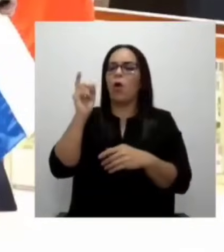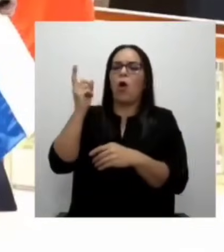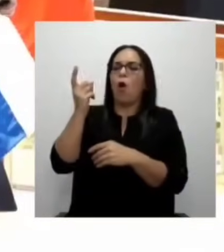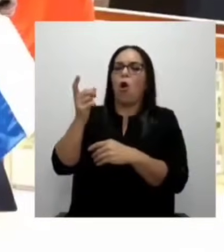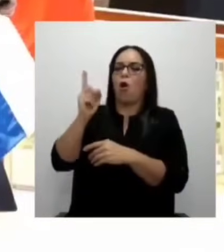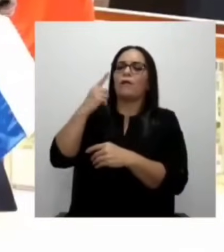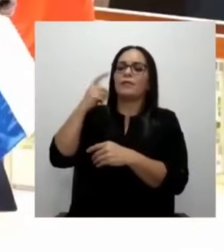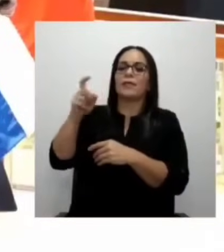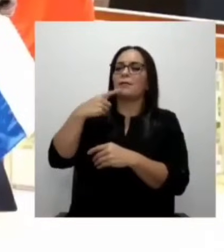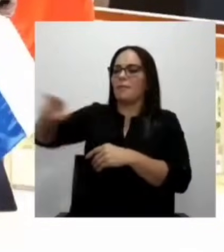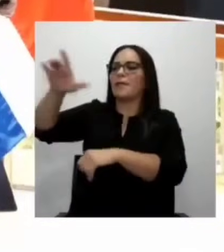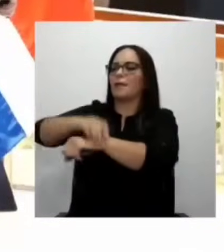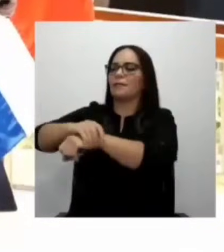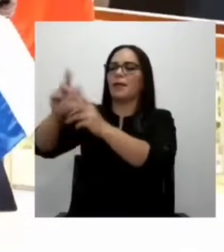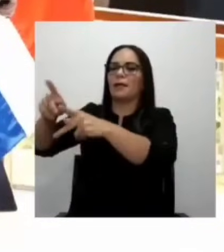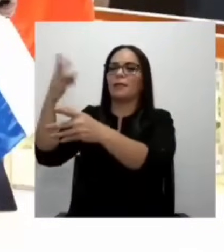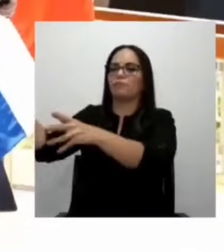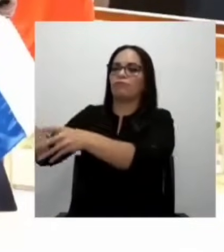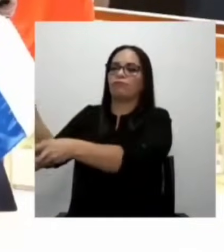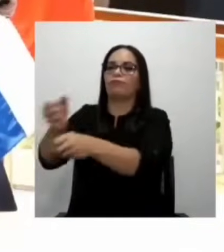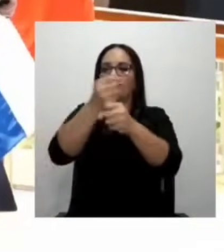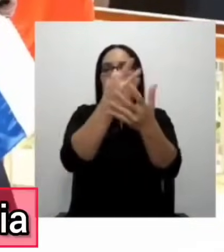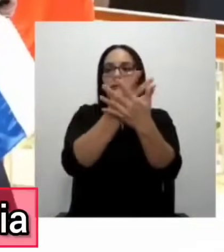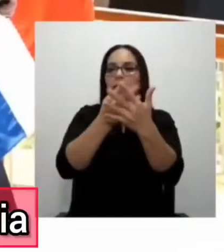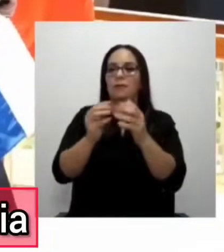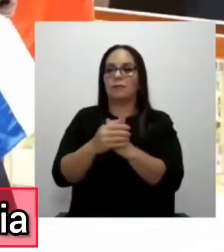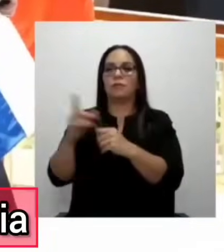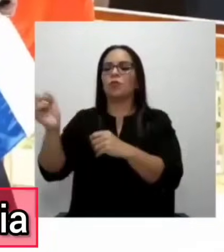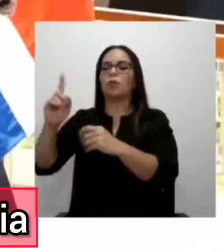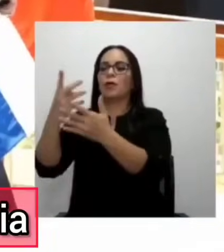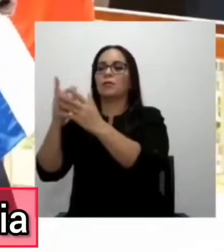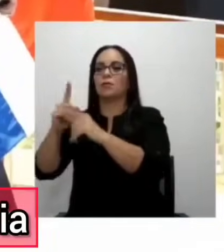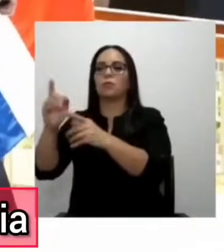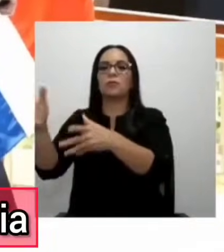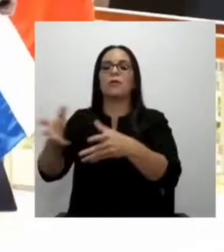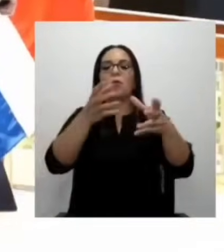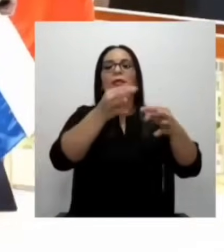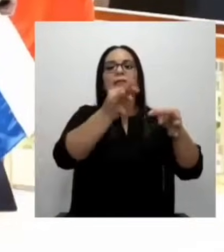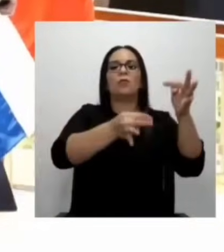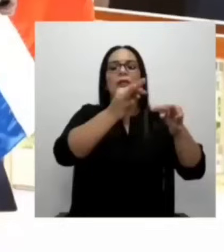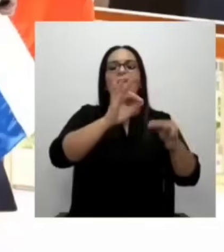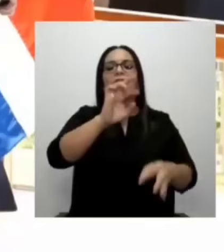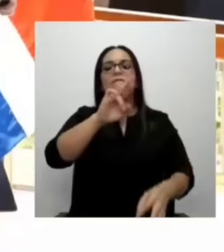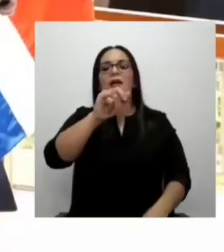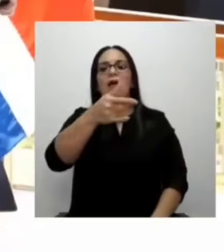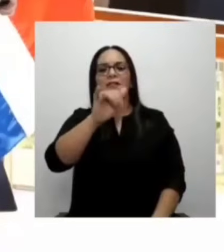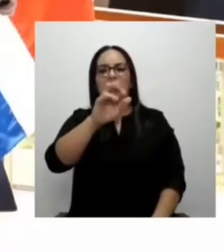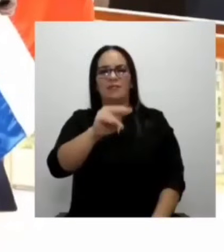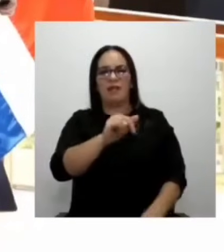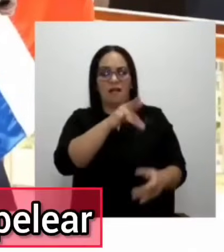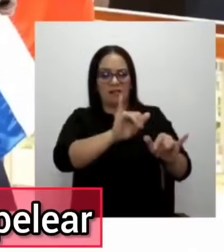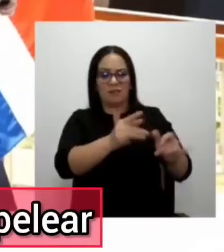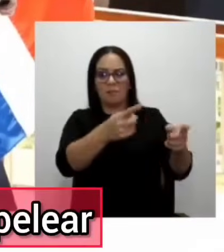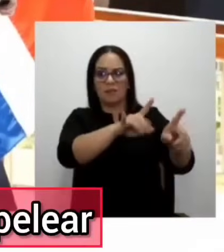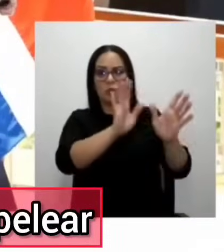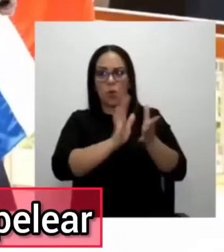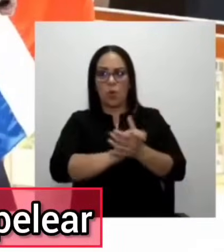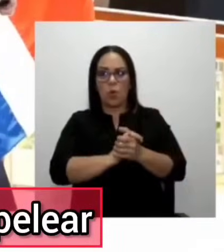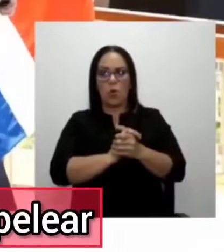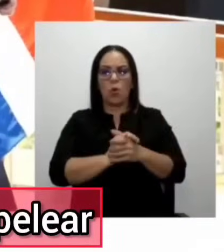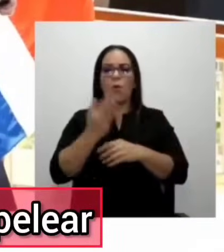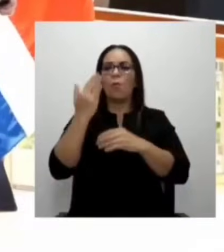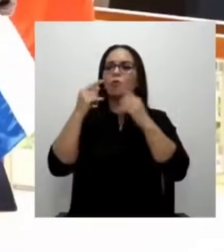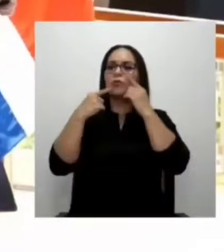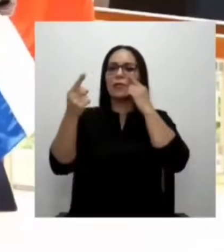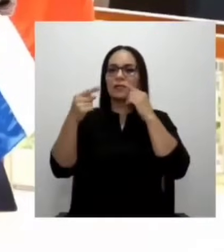la mete a la cárcel. Y lléveselos, no la meta a la cárcel, lléveselos al tribunal de flagrancia. ¿Eso fue lo que pasó? Entonces, ¿por qué me pone